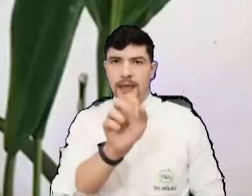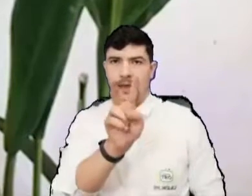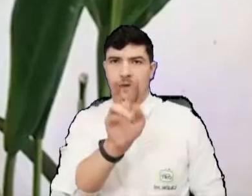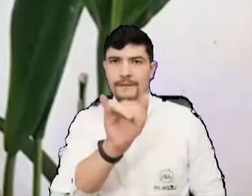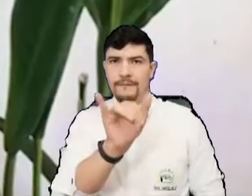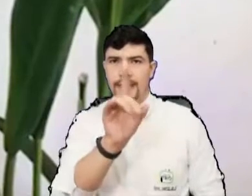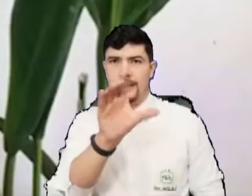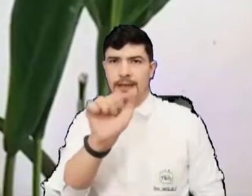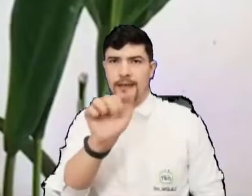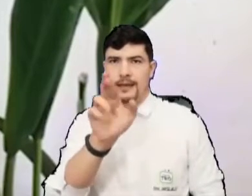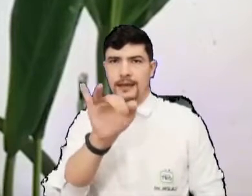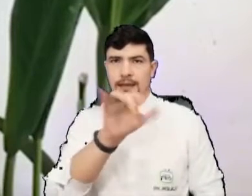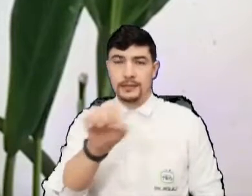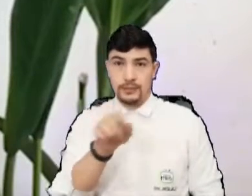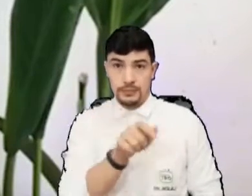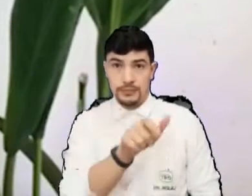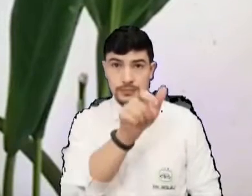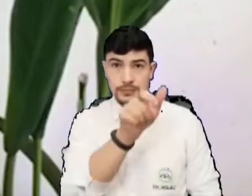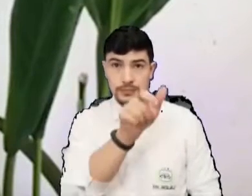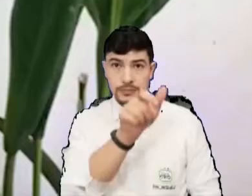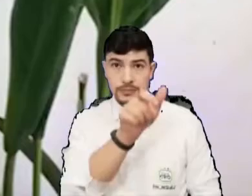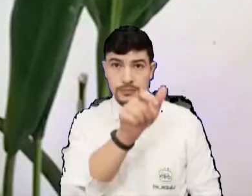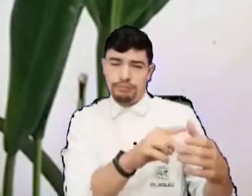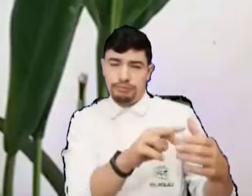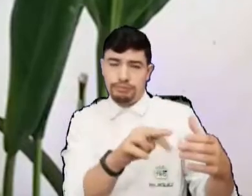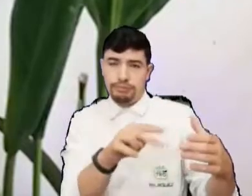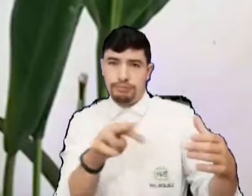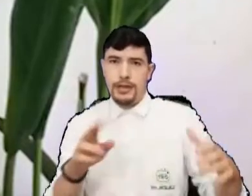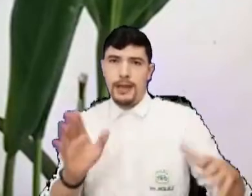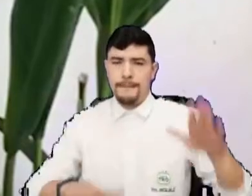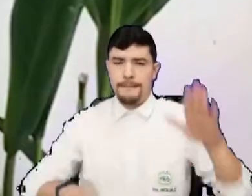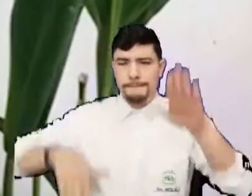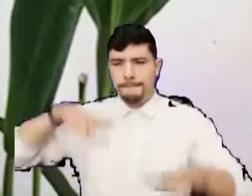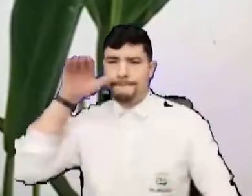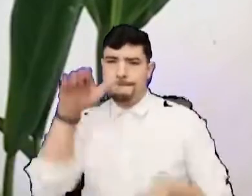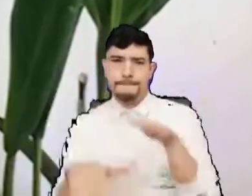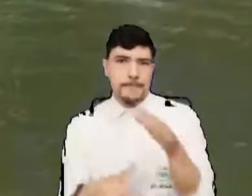sus entrenamientos bajo todas las medidas establecidas en el protocolo.